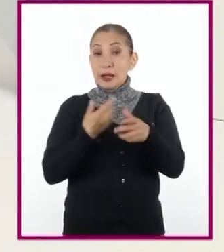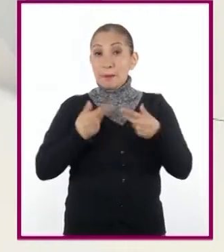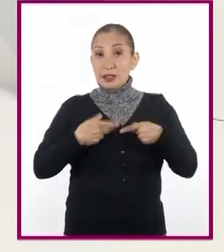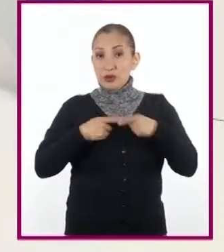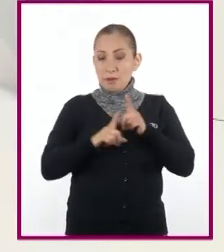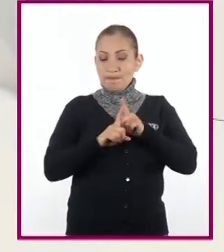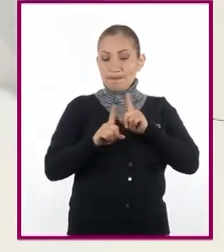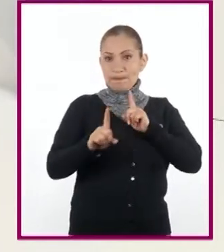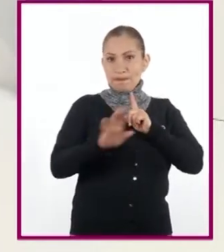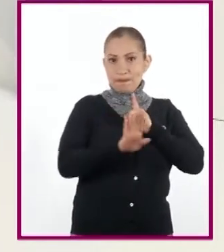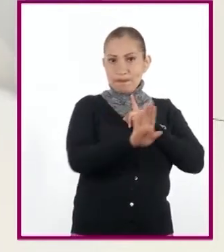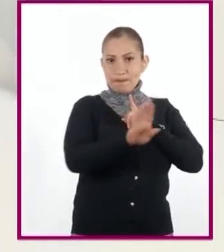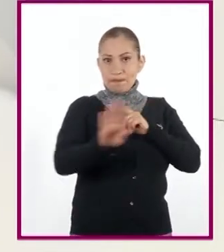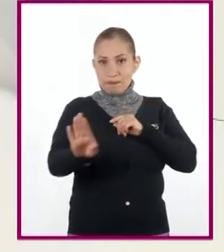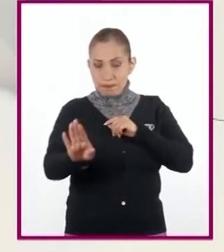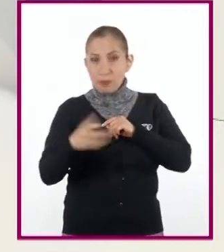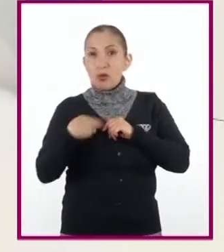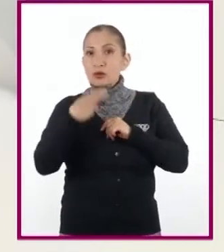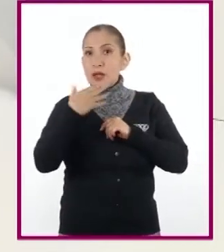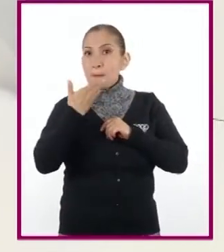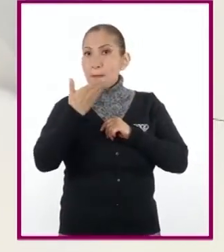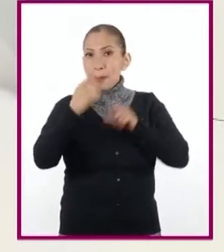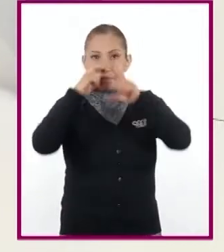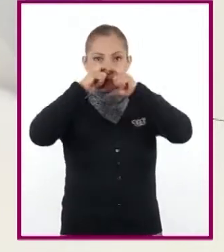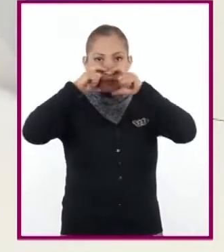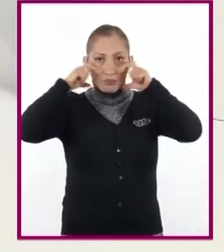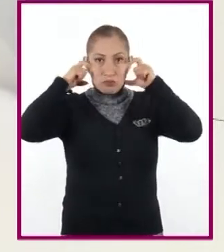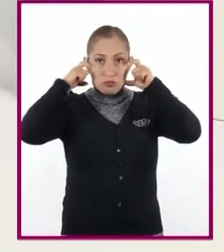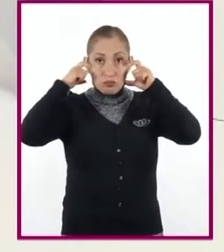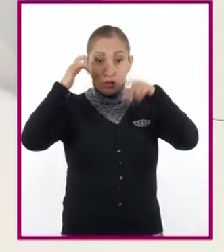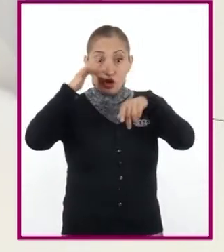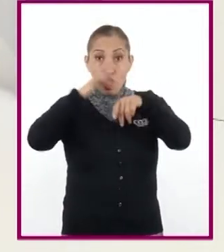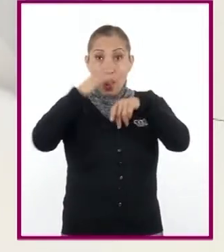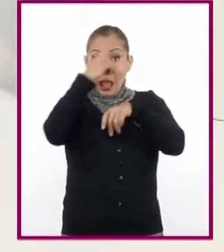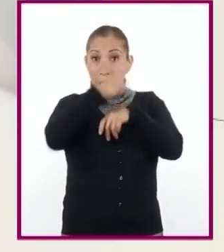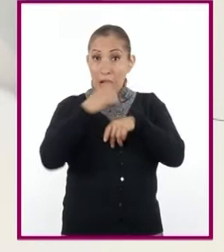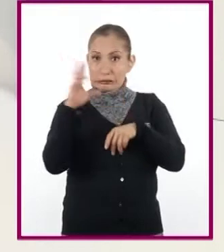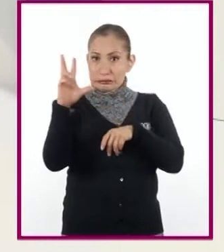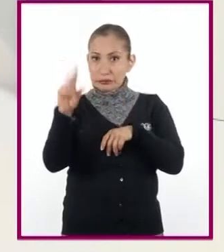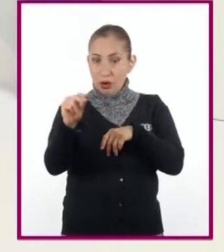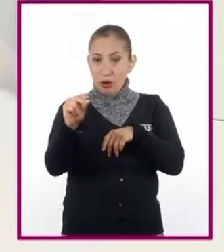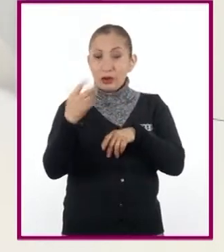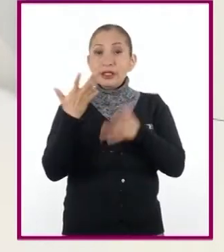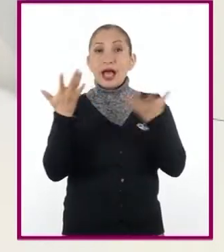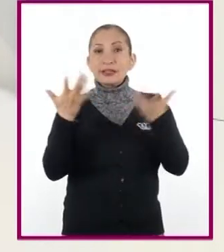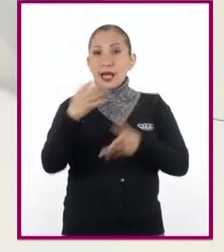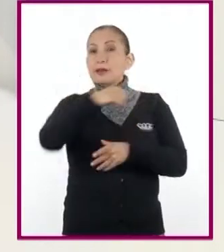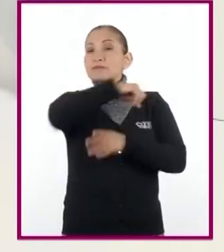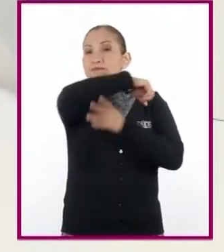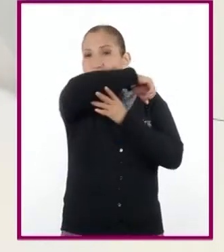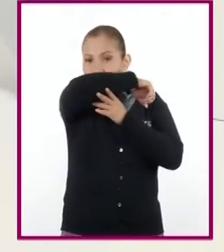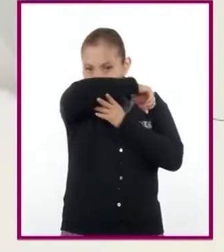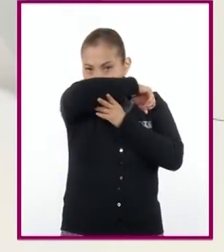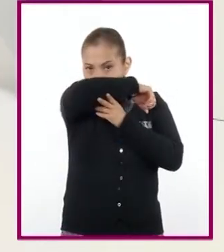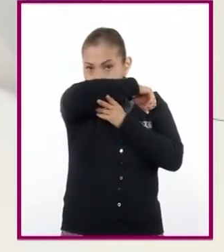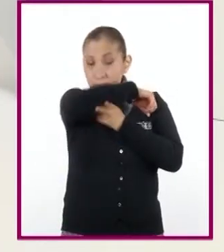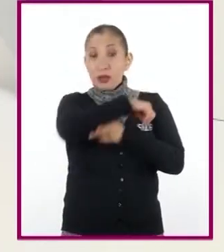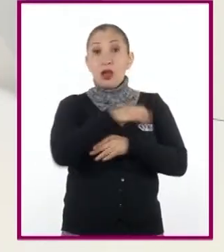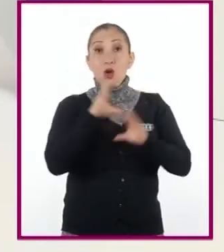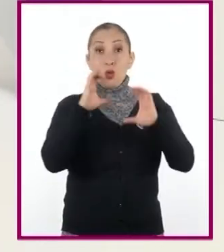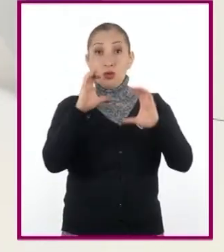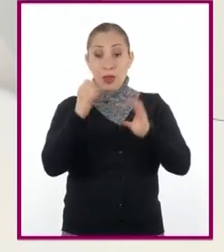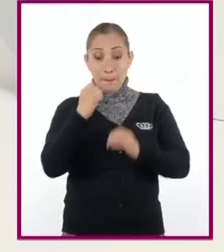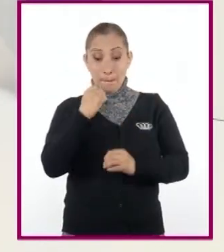distancia, usar correctamente el cubrebocas, no tocarse la cara y realizar el estornudo de etiqueta. Al cuidarnos